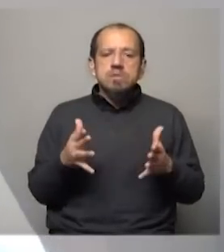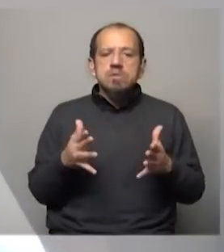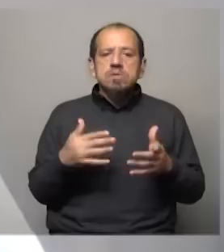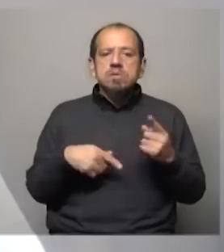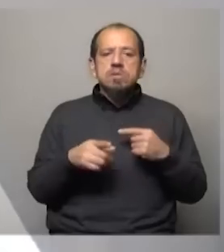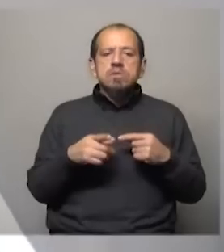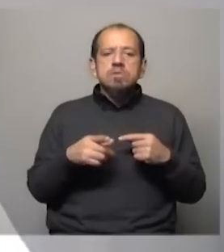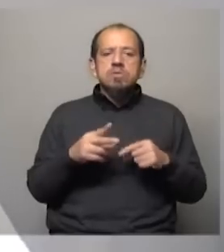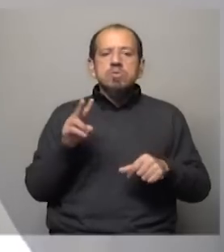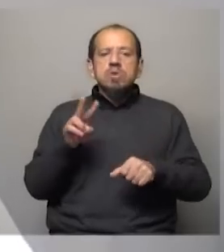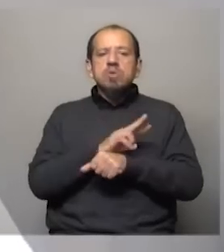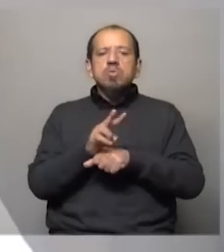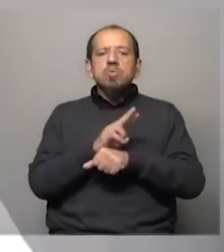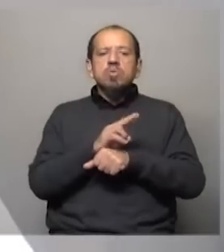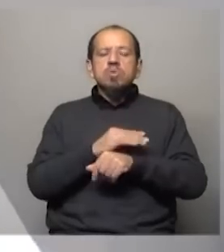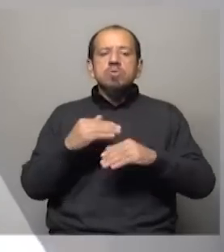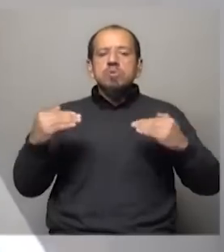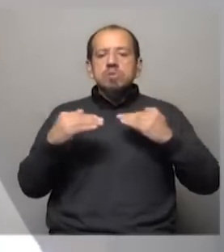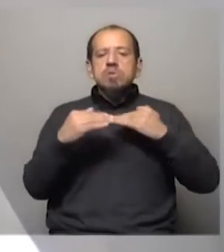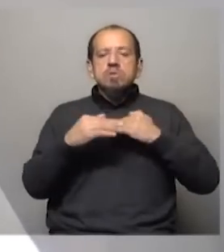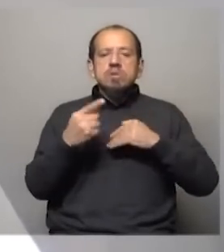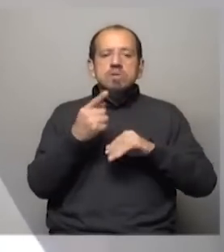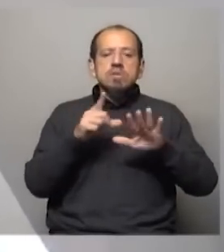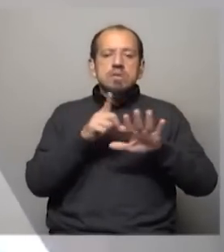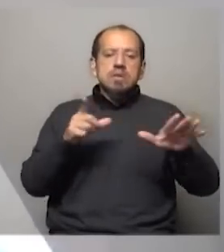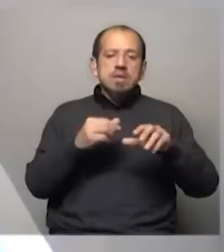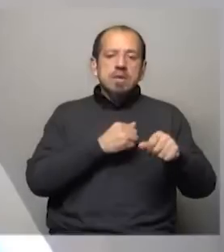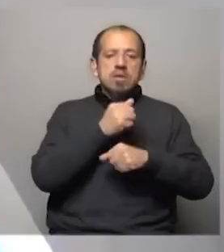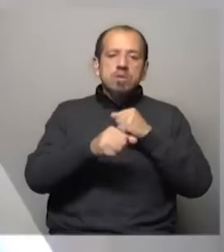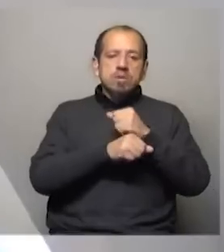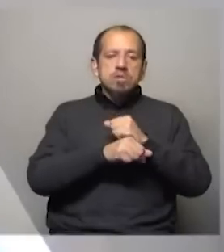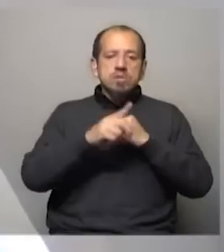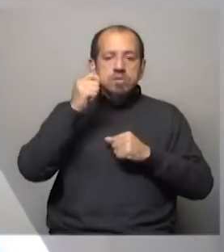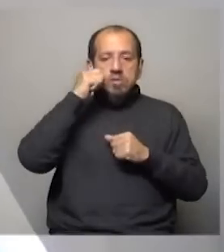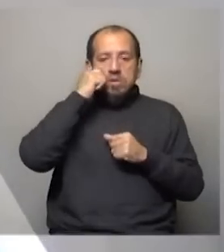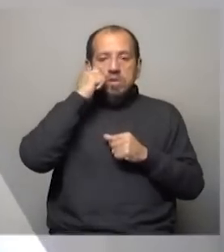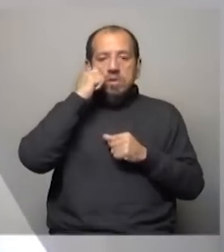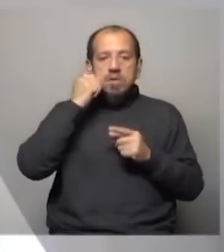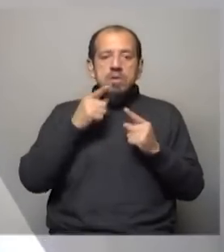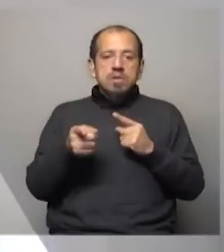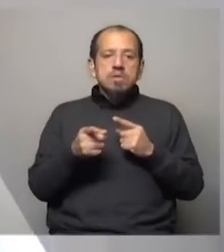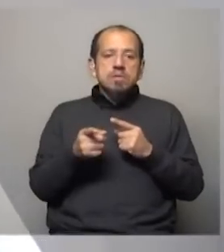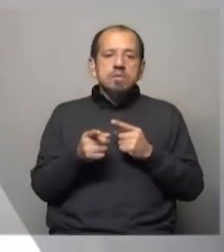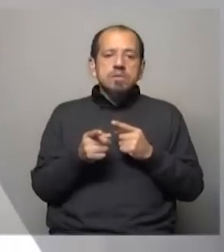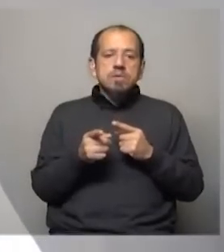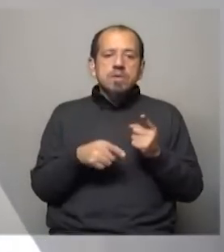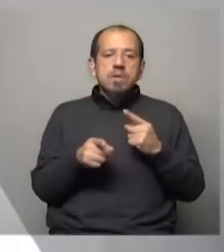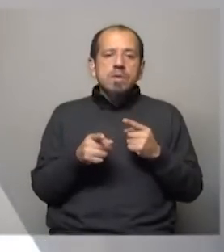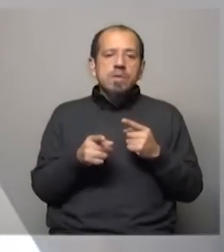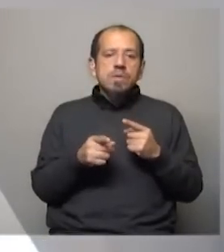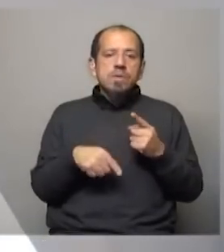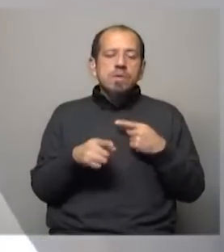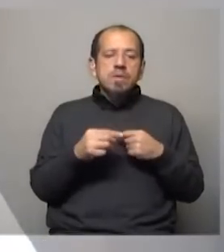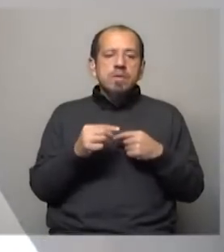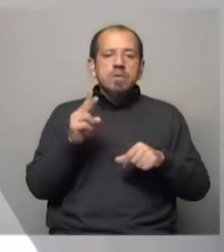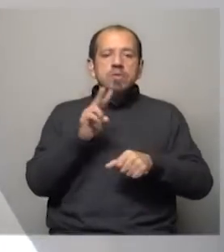en un control de tránsito muchacho de 17 años que que había no habías hecho caso al al control de la